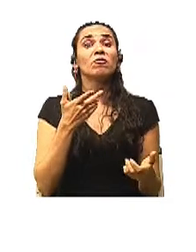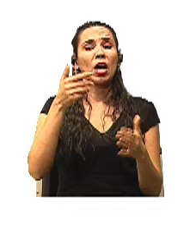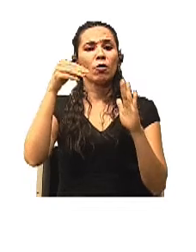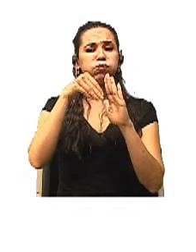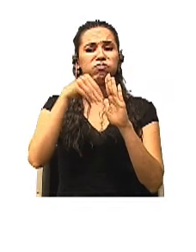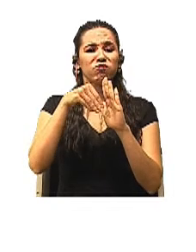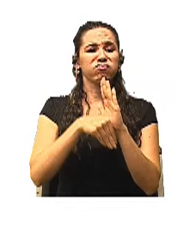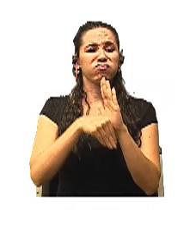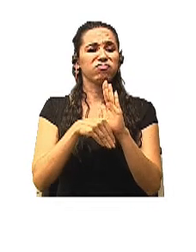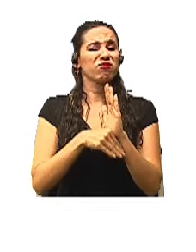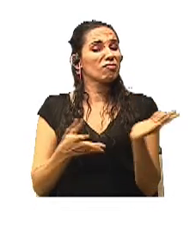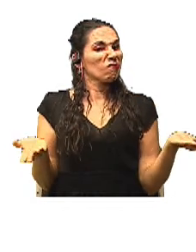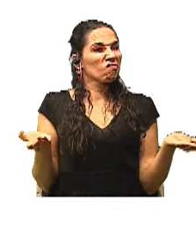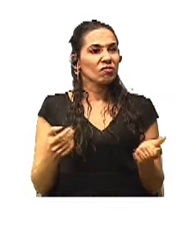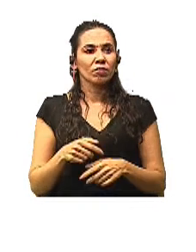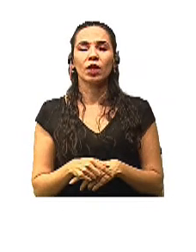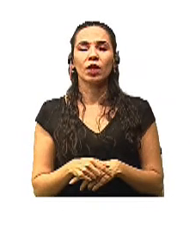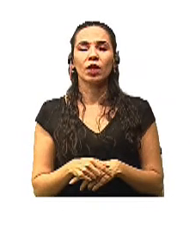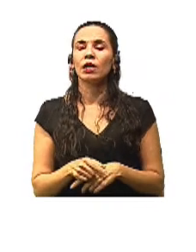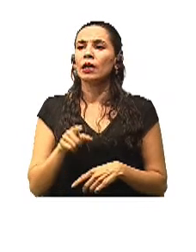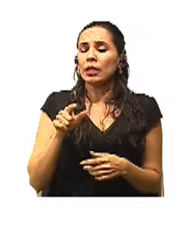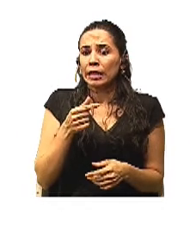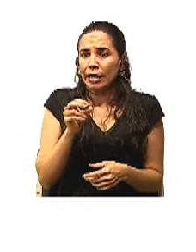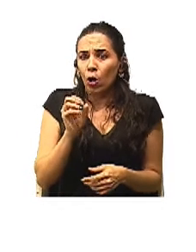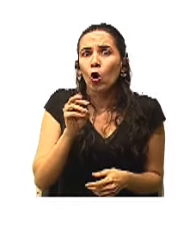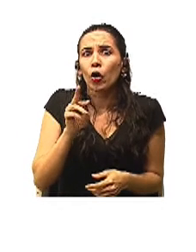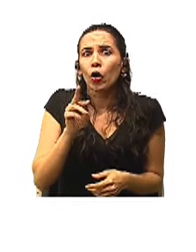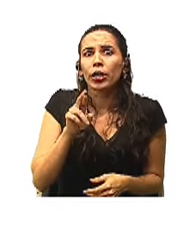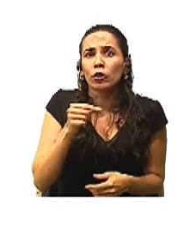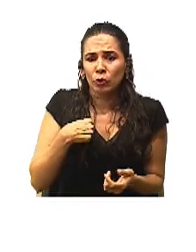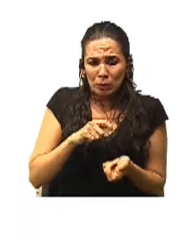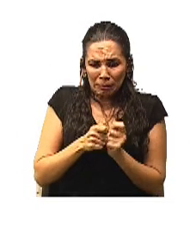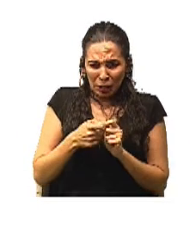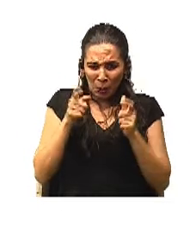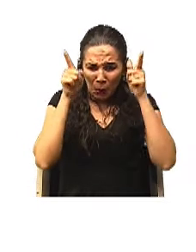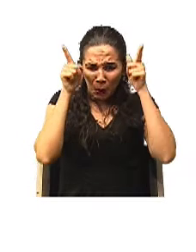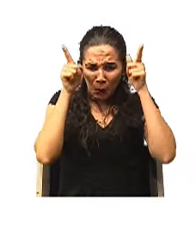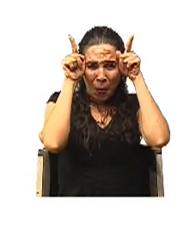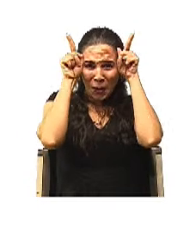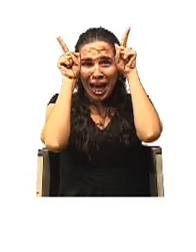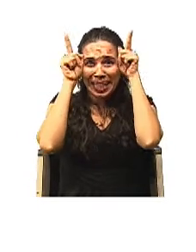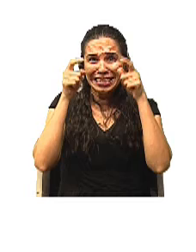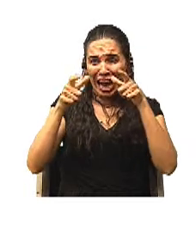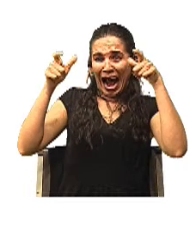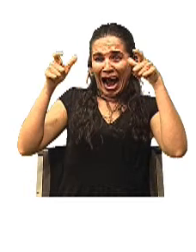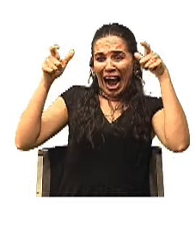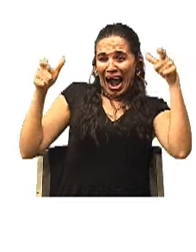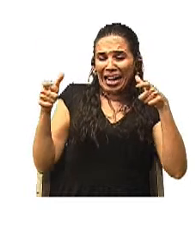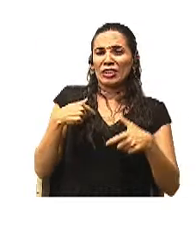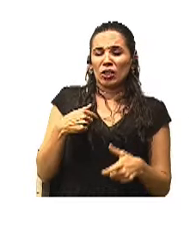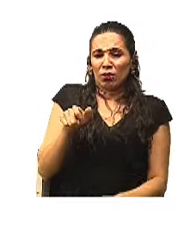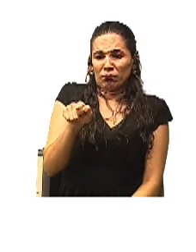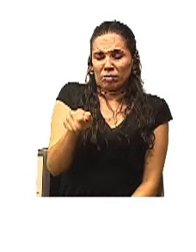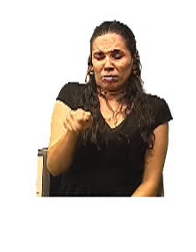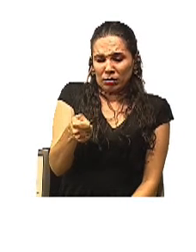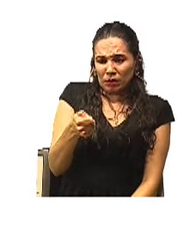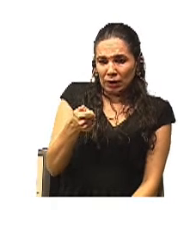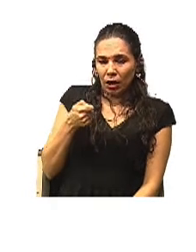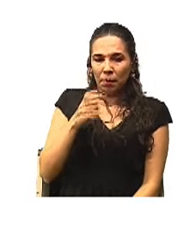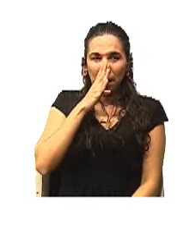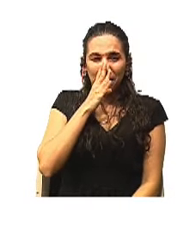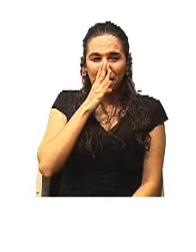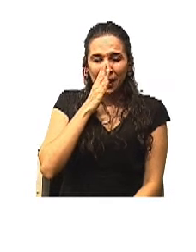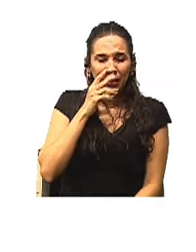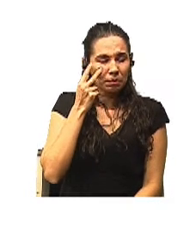dejado mucho de qué hablar. Como puede, Gregorio, ya convertido en una cucaracha gigante, abre la puerta y cuando su madre lo ve,